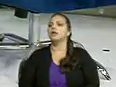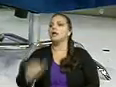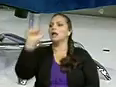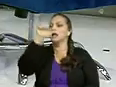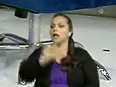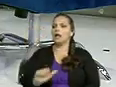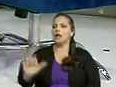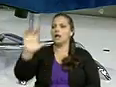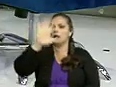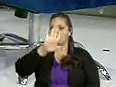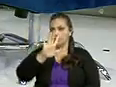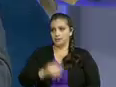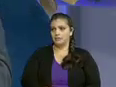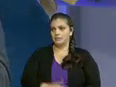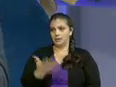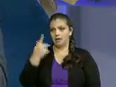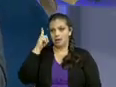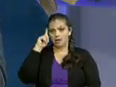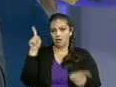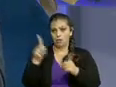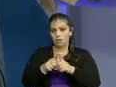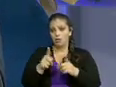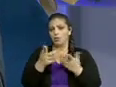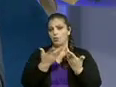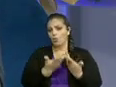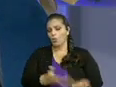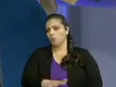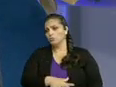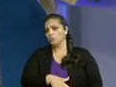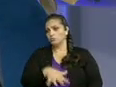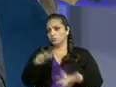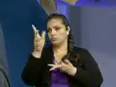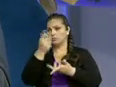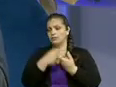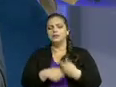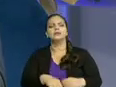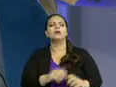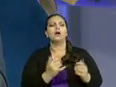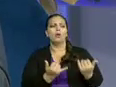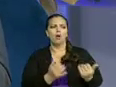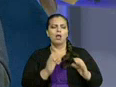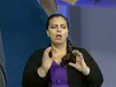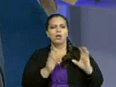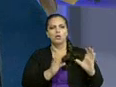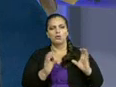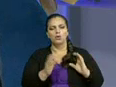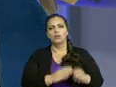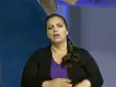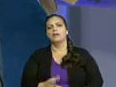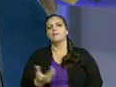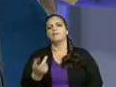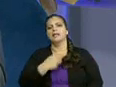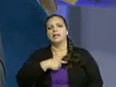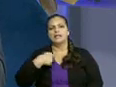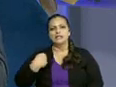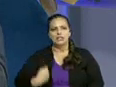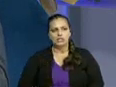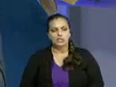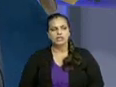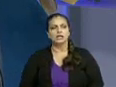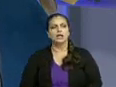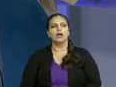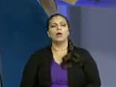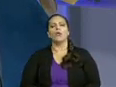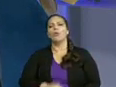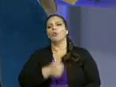Asia-Pacífico está de la mano también. Tenemos ya conversaciones adelantadas con Corea, con China también tenemos